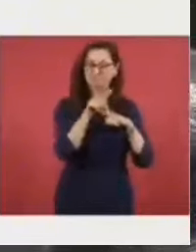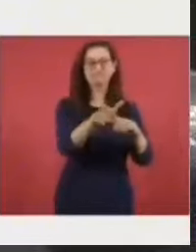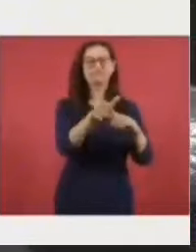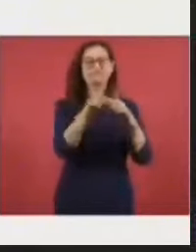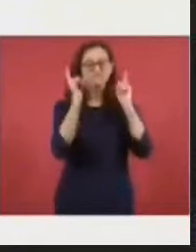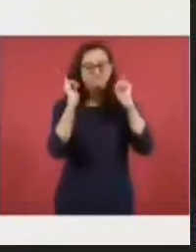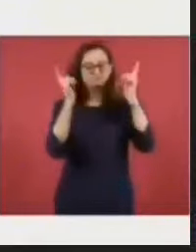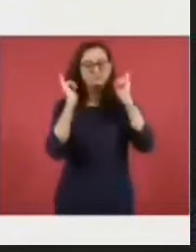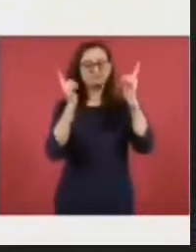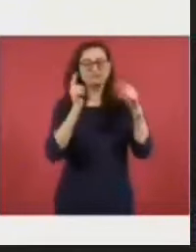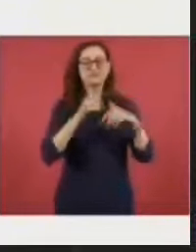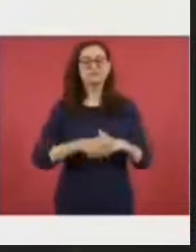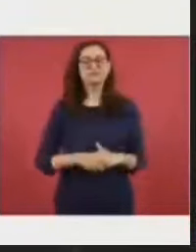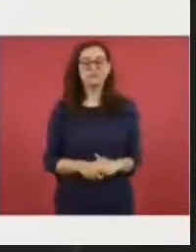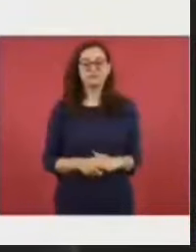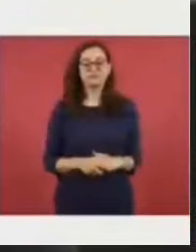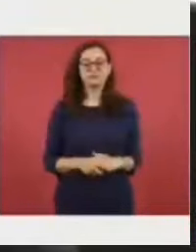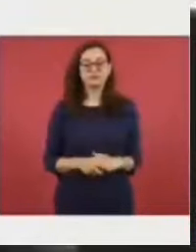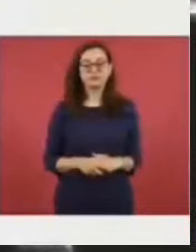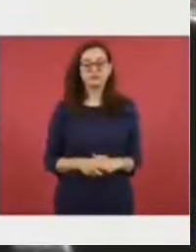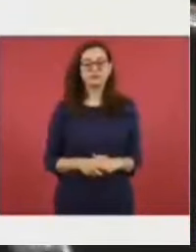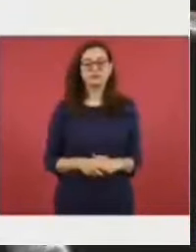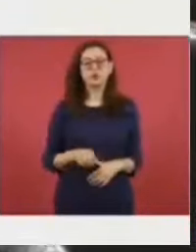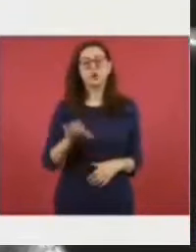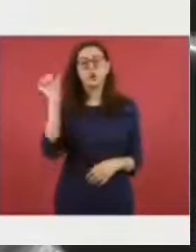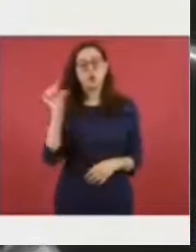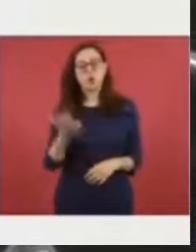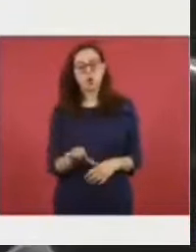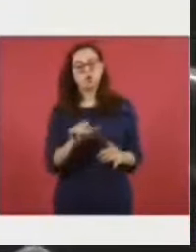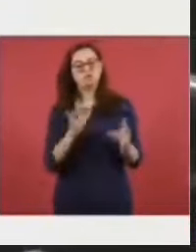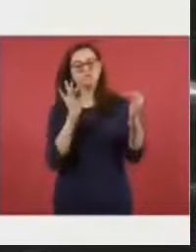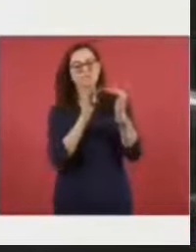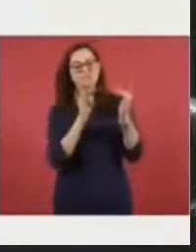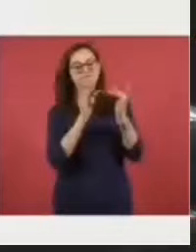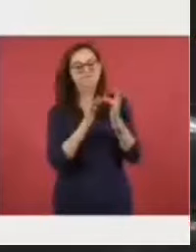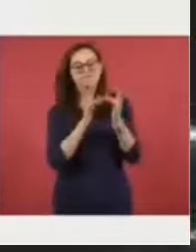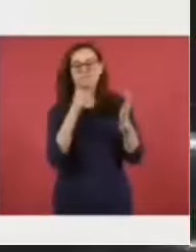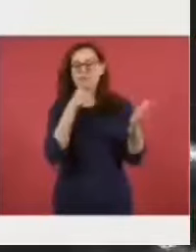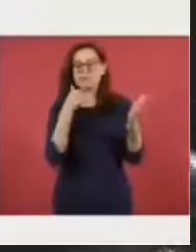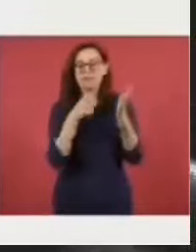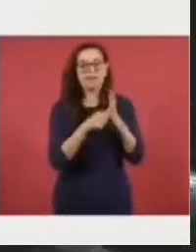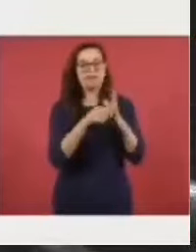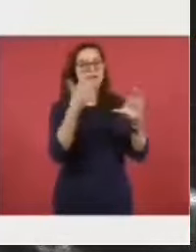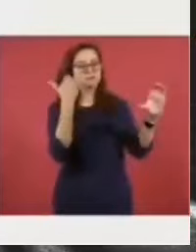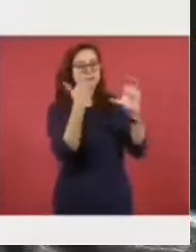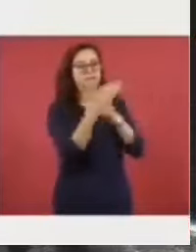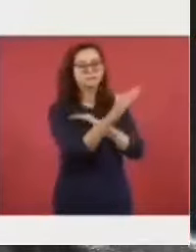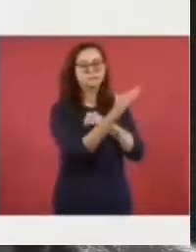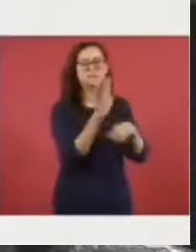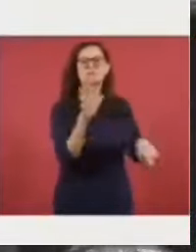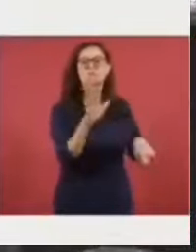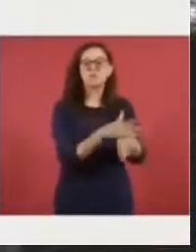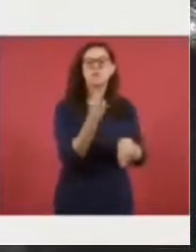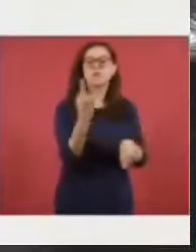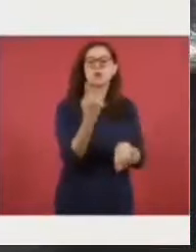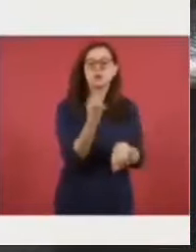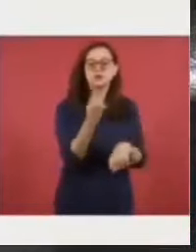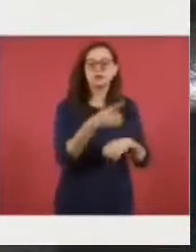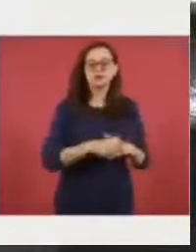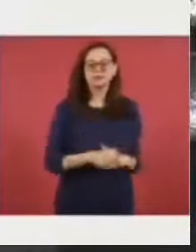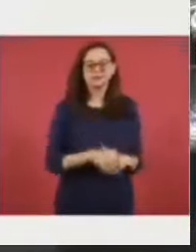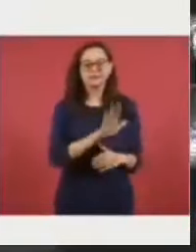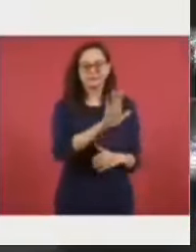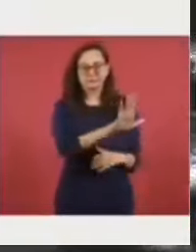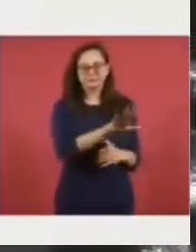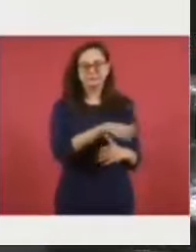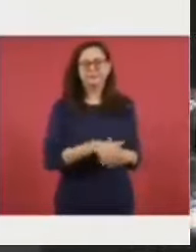se tiene de diferentes grupos, de diferentes organizaciones y de diferentes países, inclusive. No es el caso